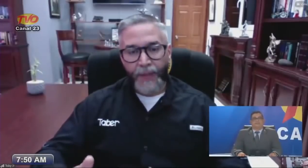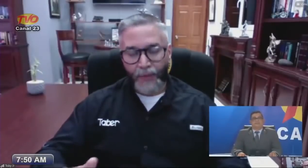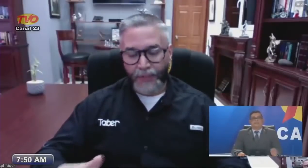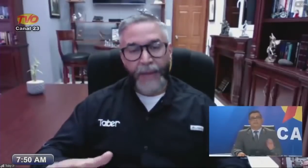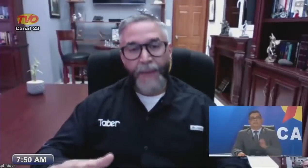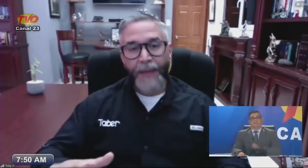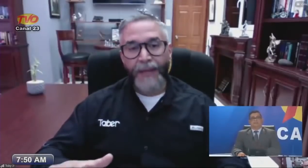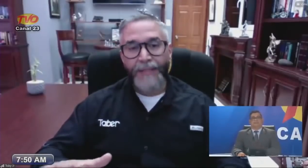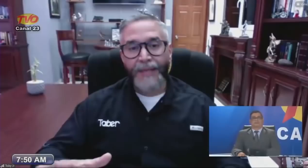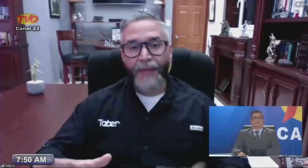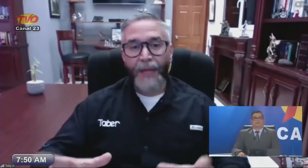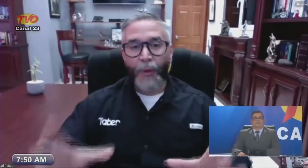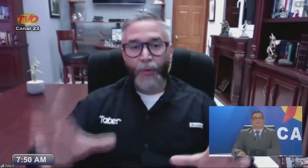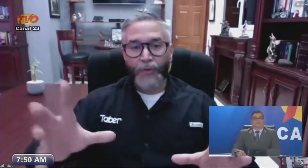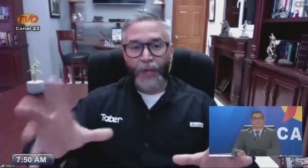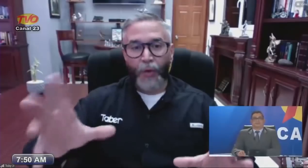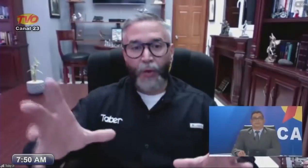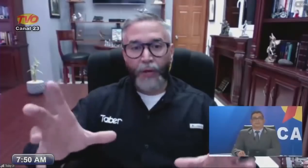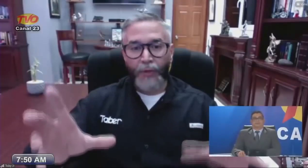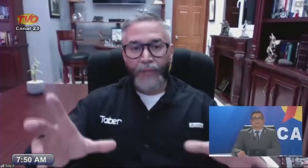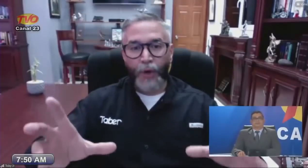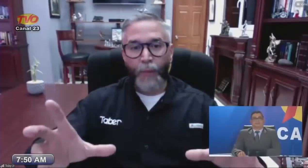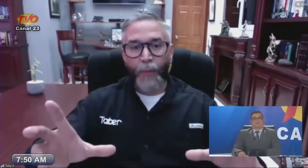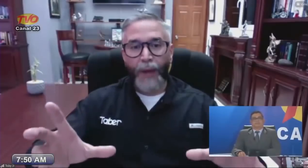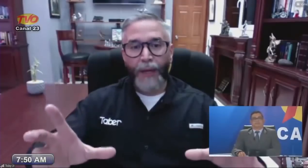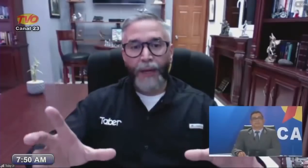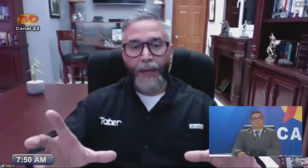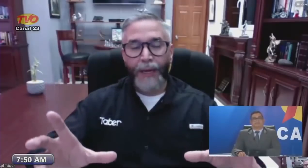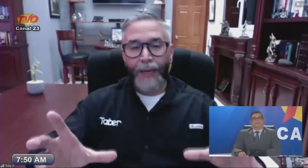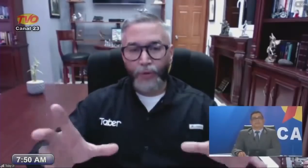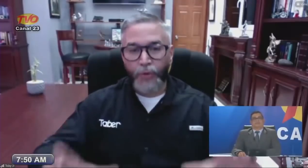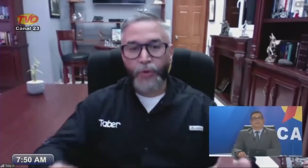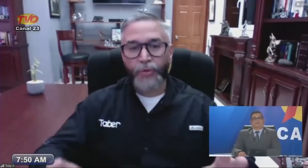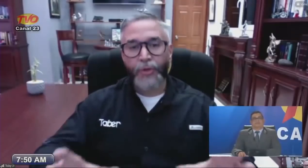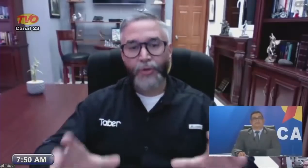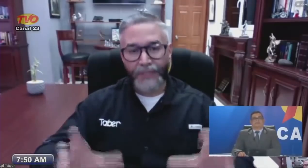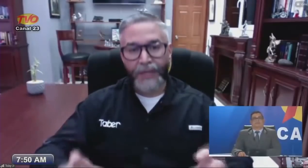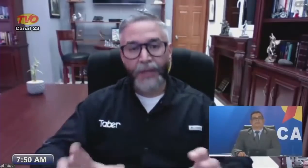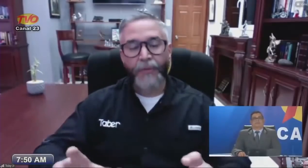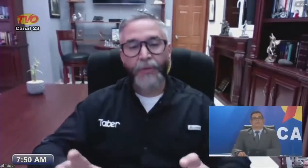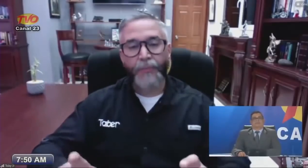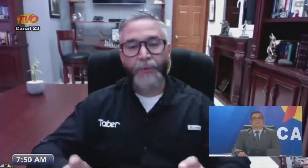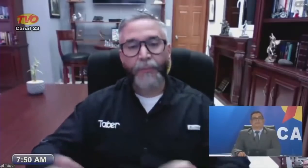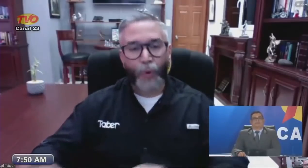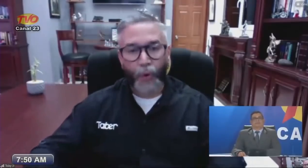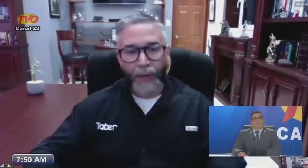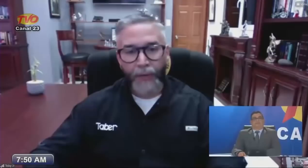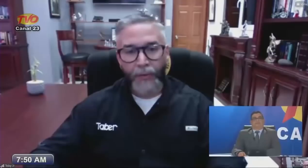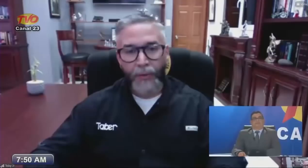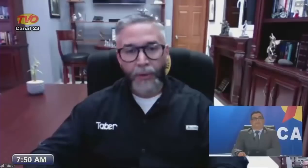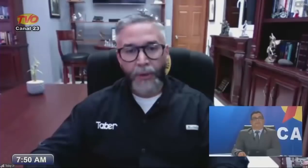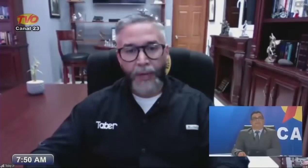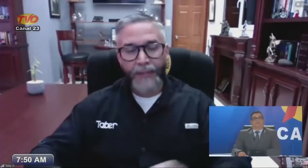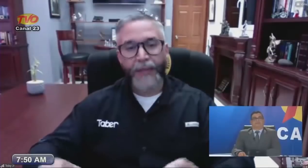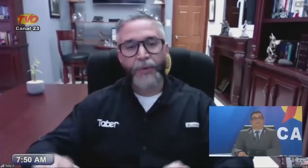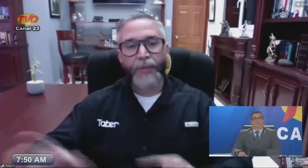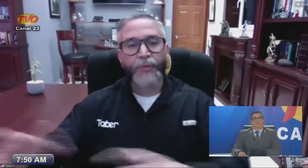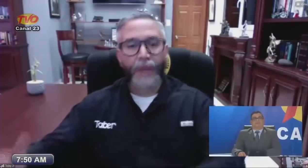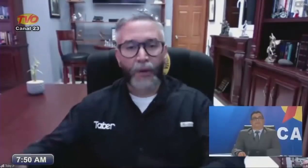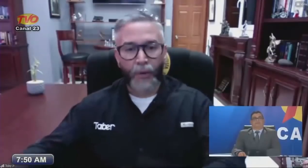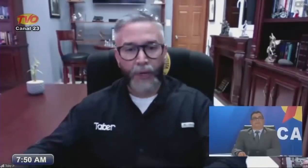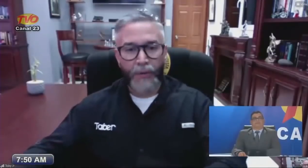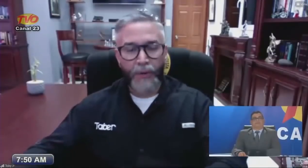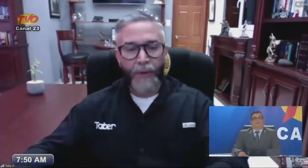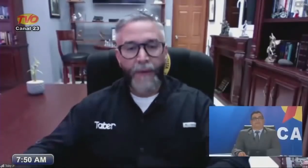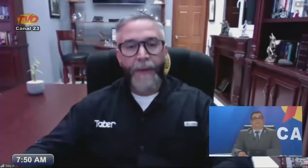entonces es bien interesante que cuando está lo correcto instaló popular nosotros los cristianos debemos de optar por lo correcto en este caso